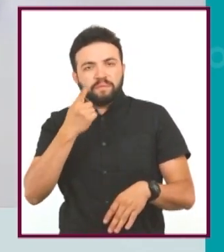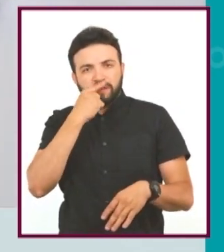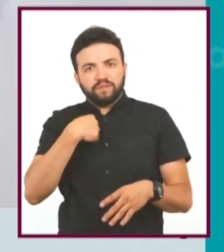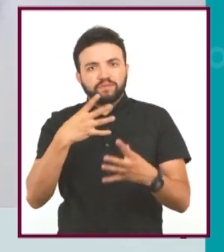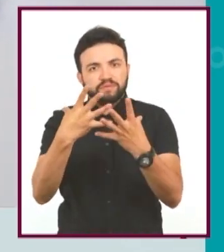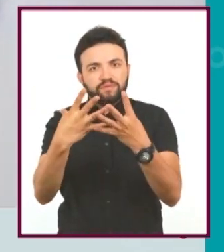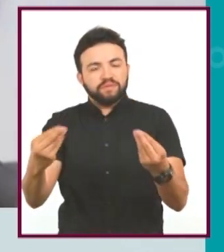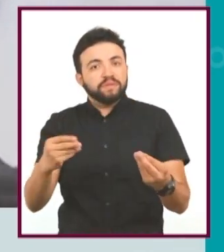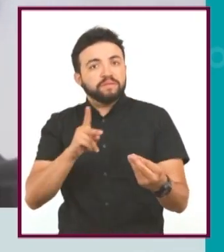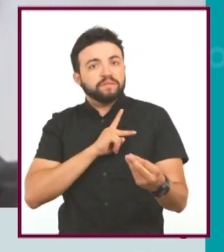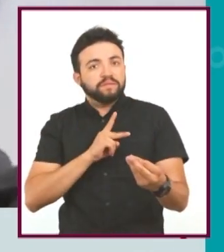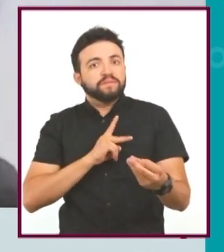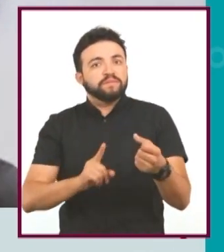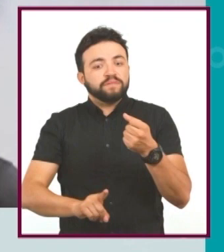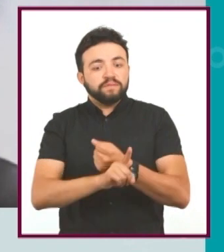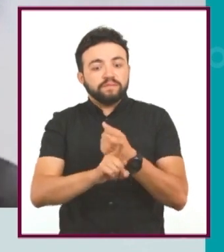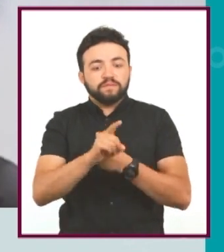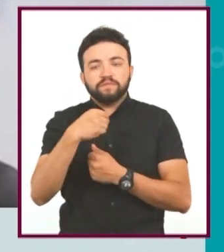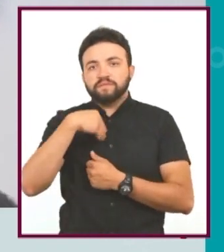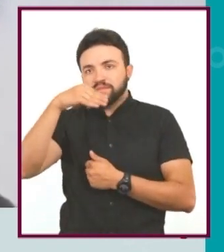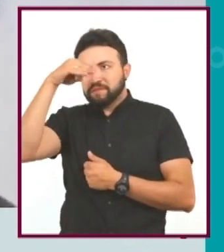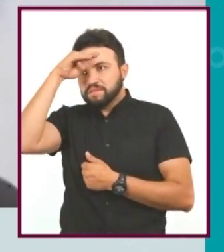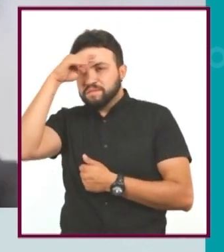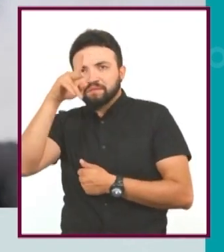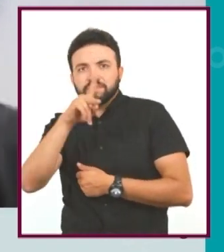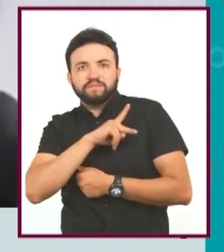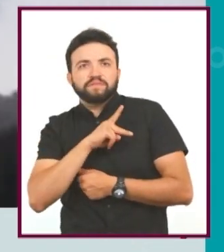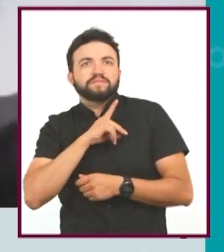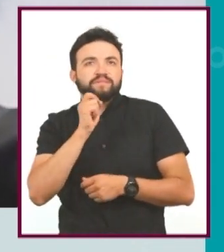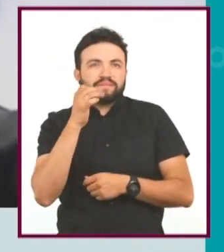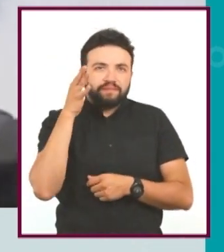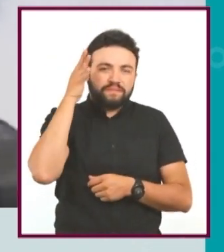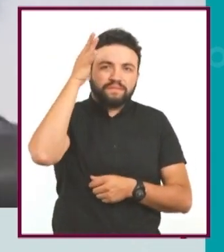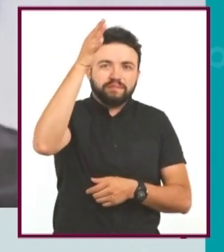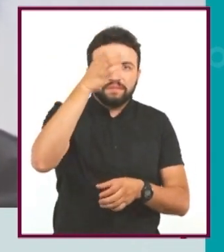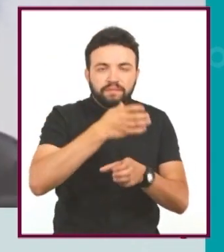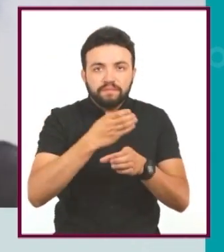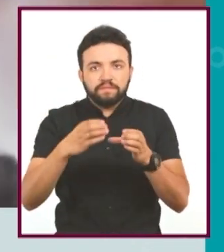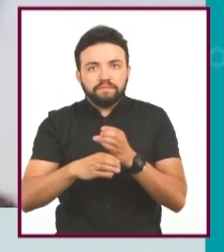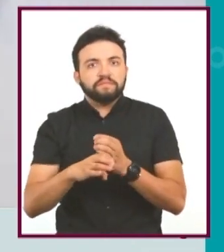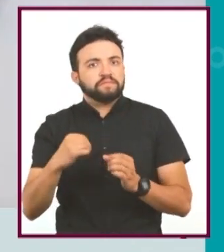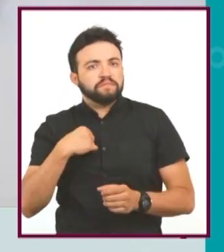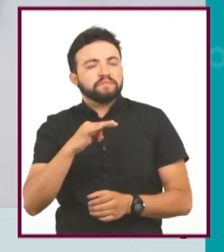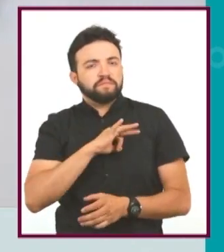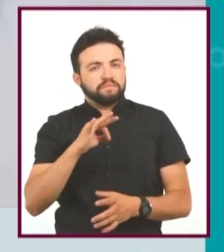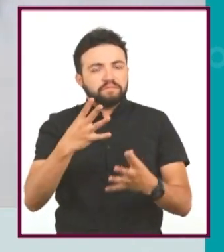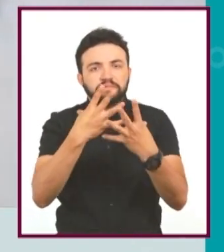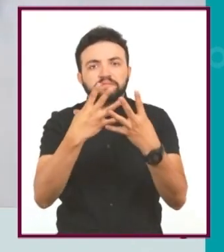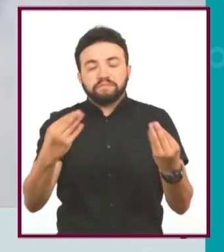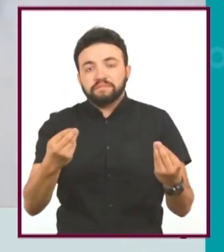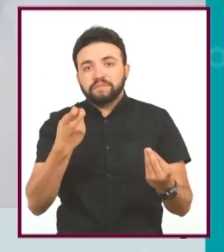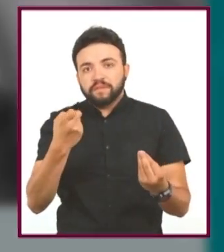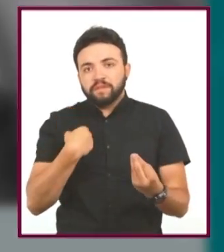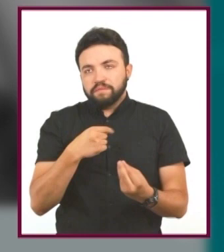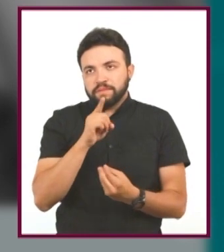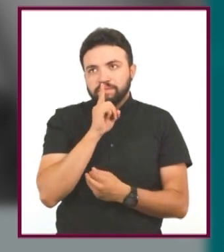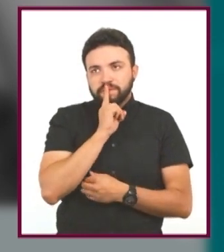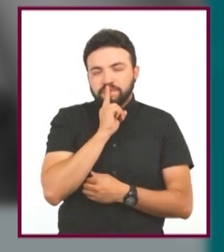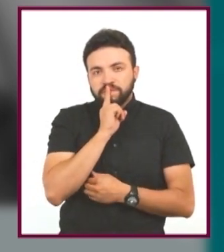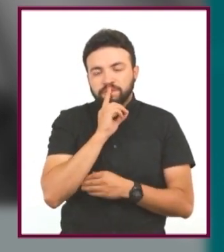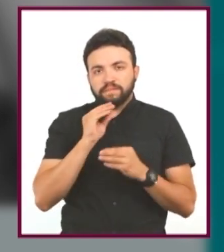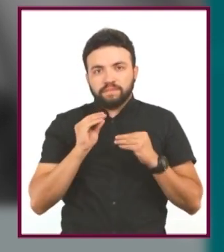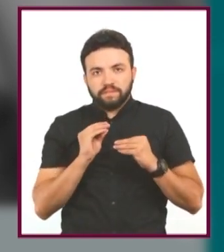Puedo pensar como en mis situaciones de a futuro, puedo resolver con el silencio.